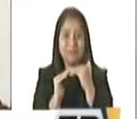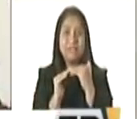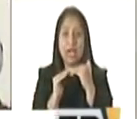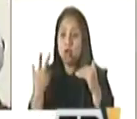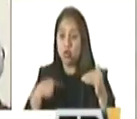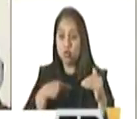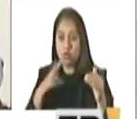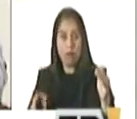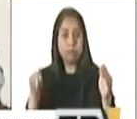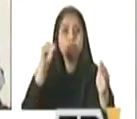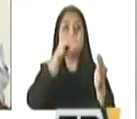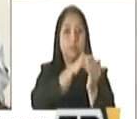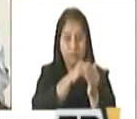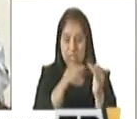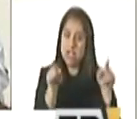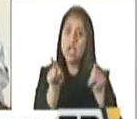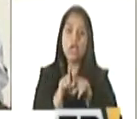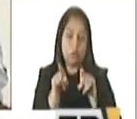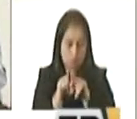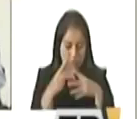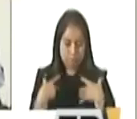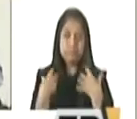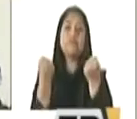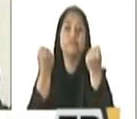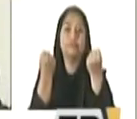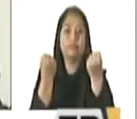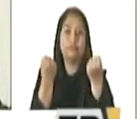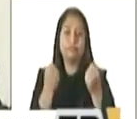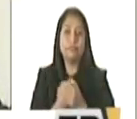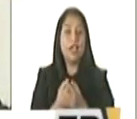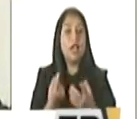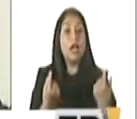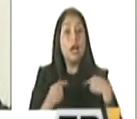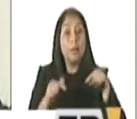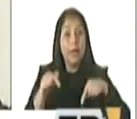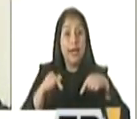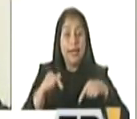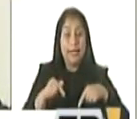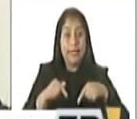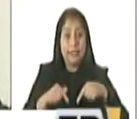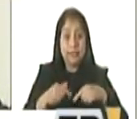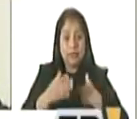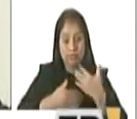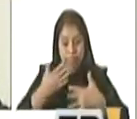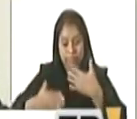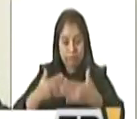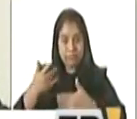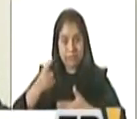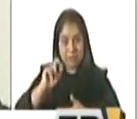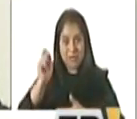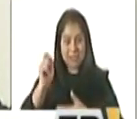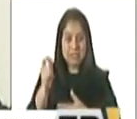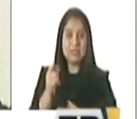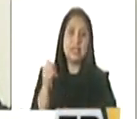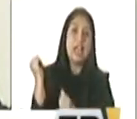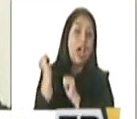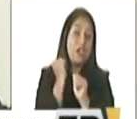dentro del promedio de la recuperación. Para estos próximos meses, en abril y